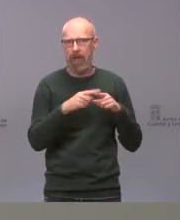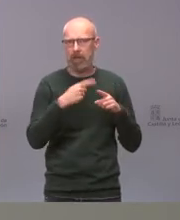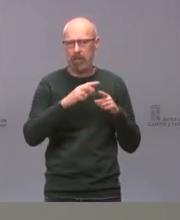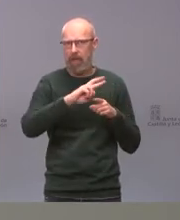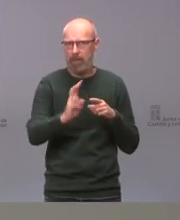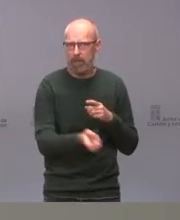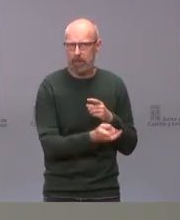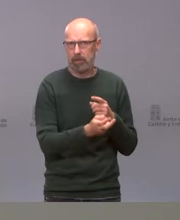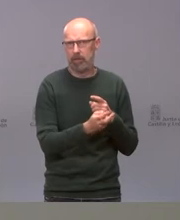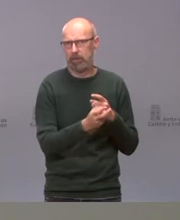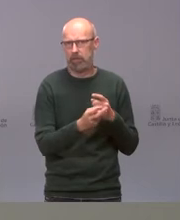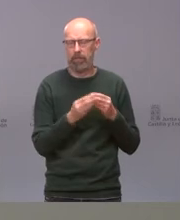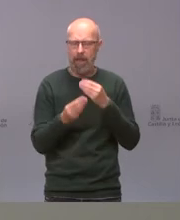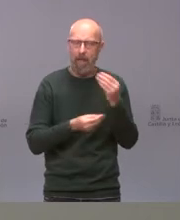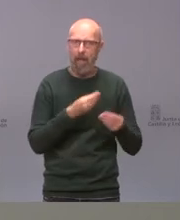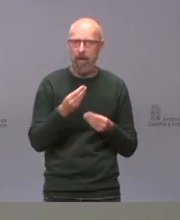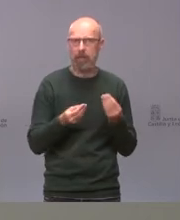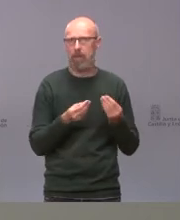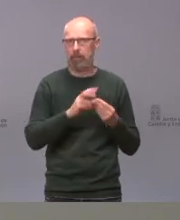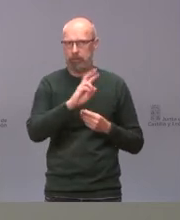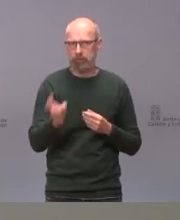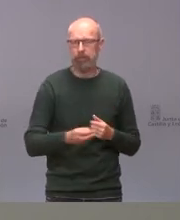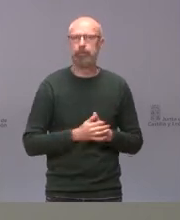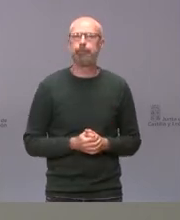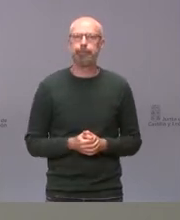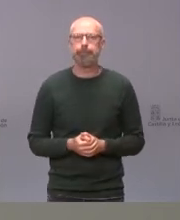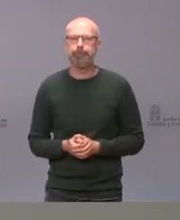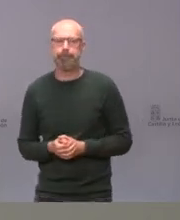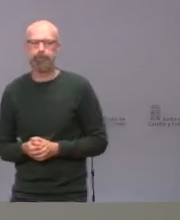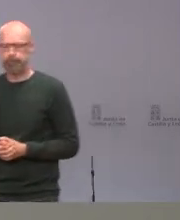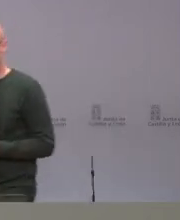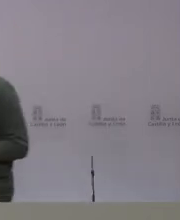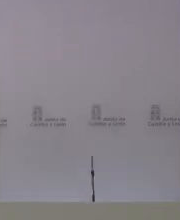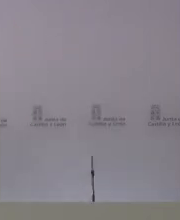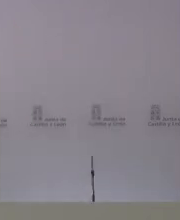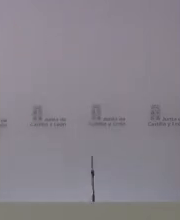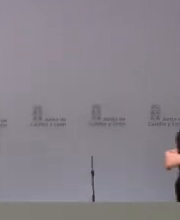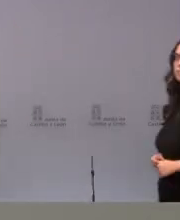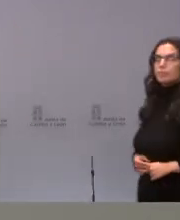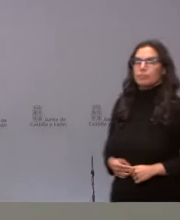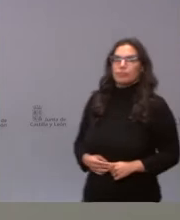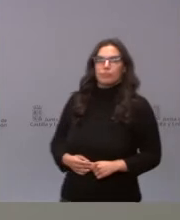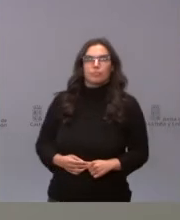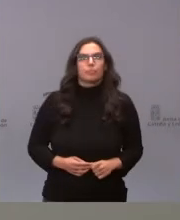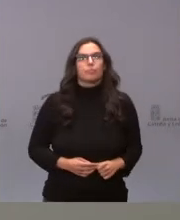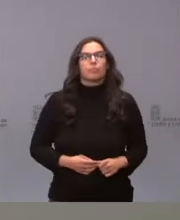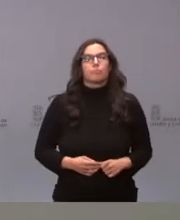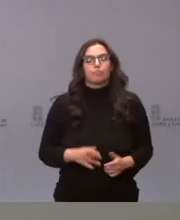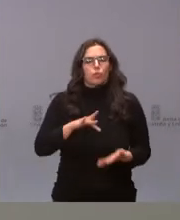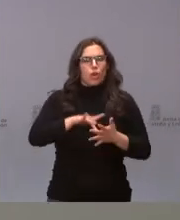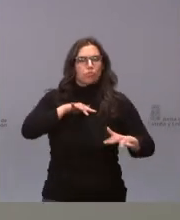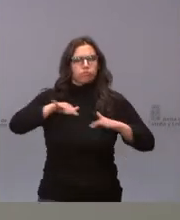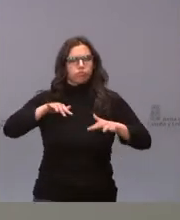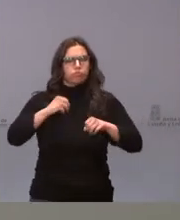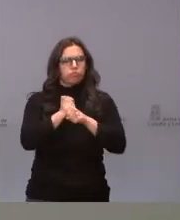paralelo del COVID-AP, el COVID-CAR, etcétera, etcétera. No solo hemos tenido una gran actividad, pero a pesar de esta